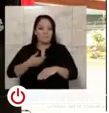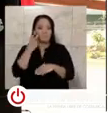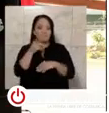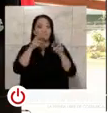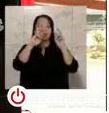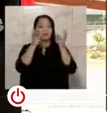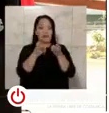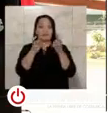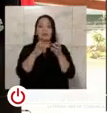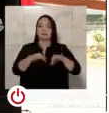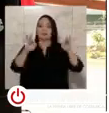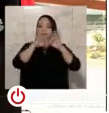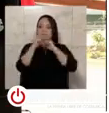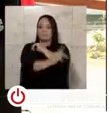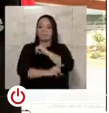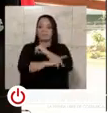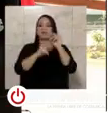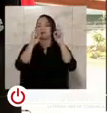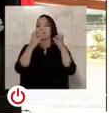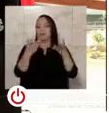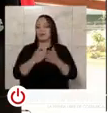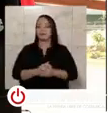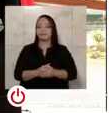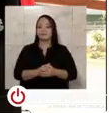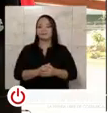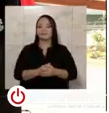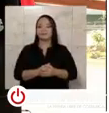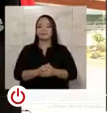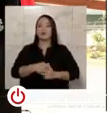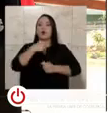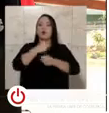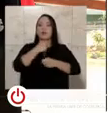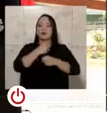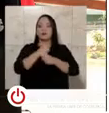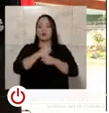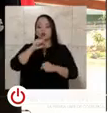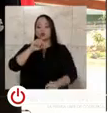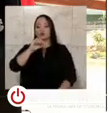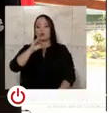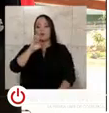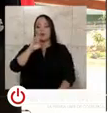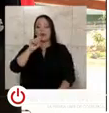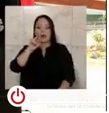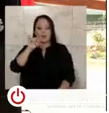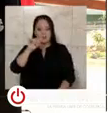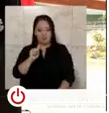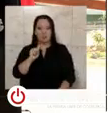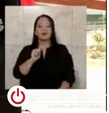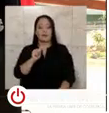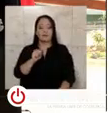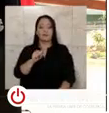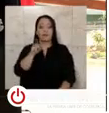tema nacional, el tema de la Operación Soberanía, en la que bajo